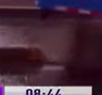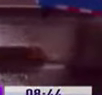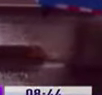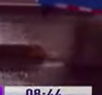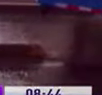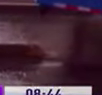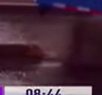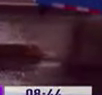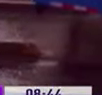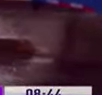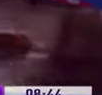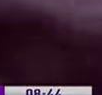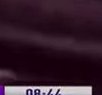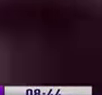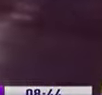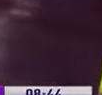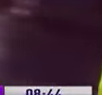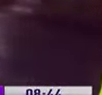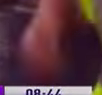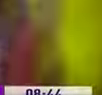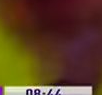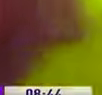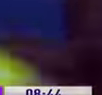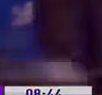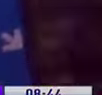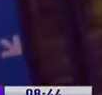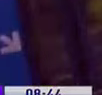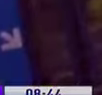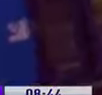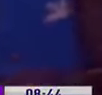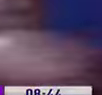romper filas, cállate más, cállate fuera.